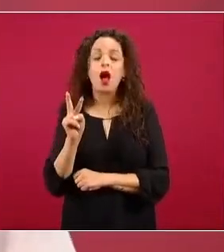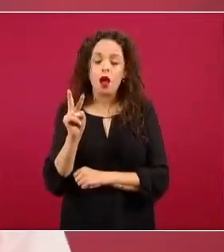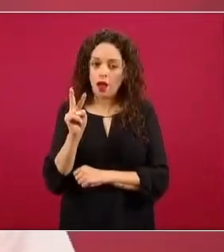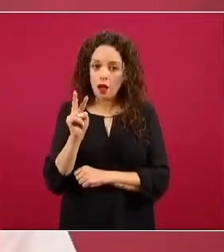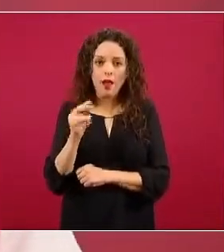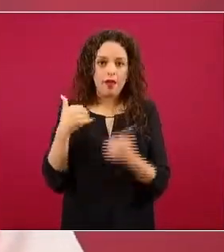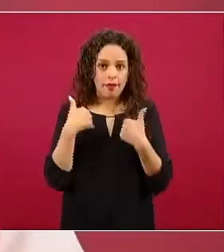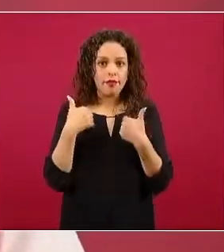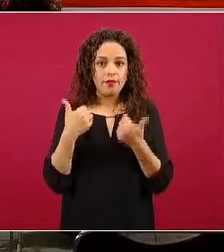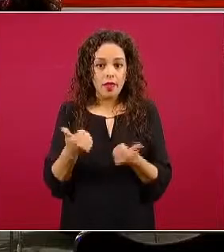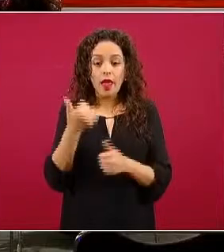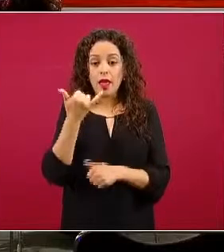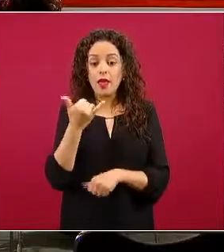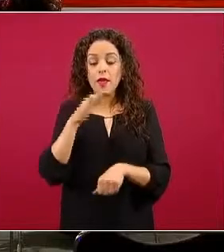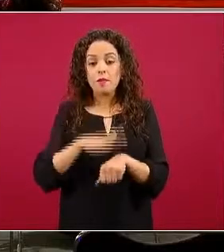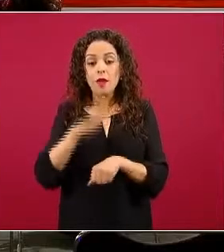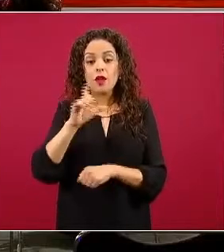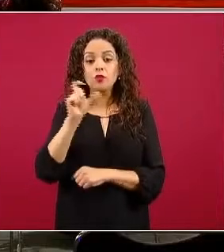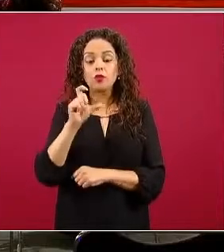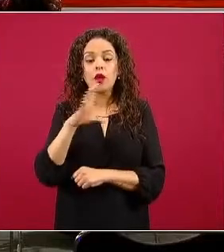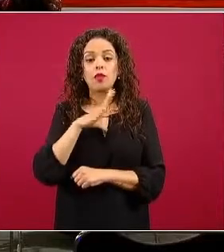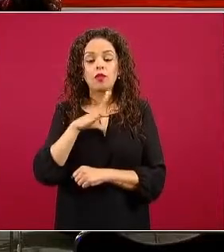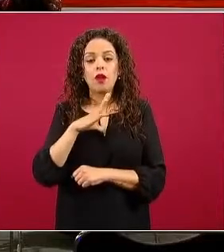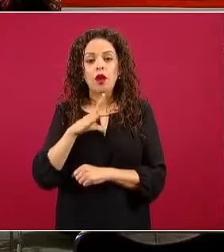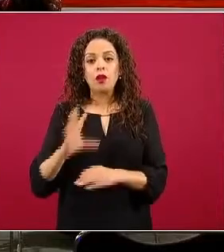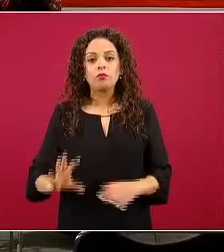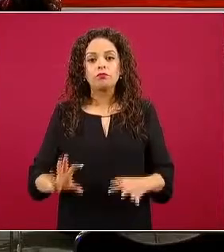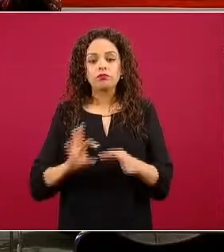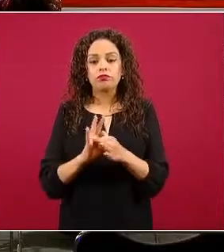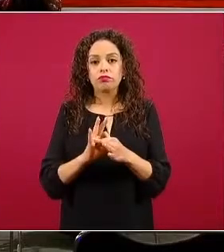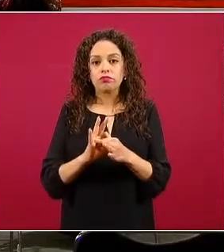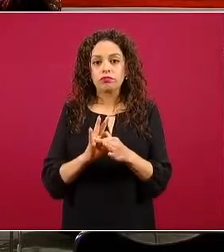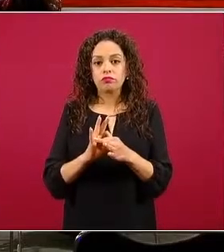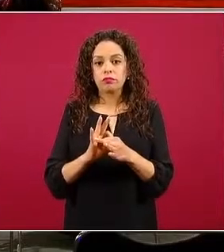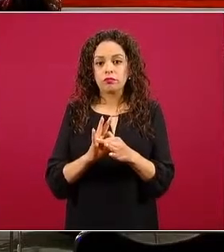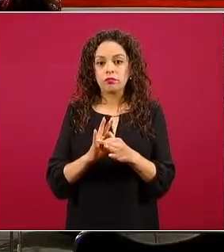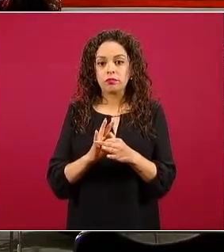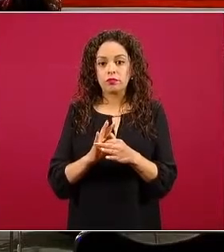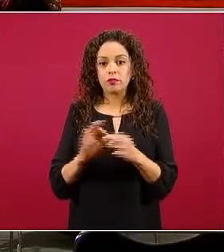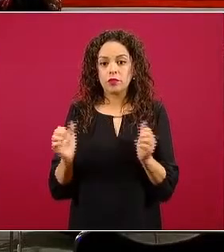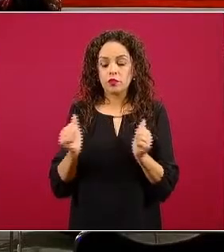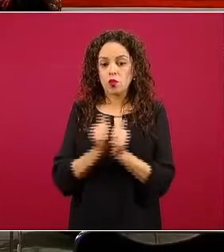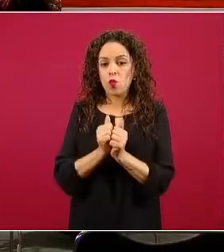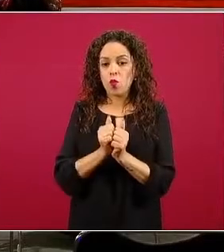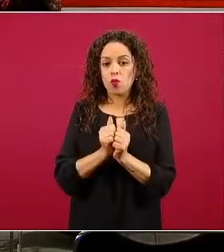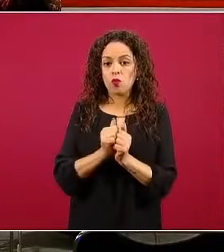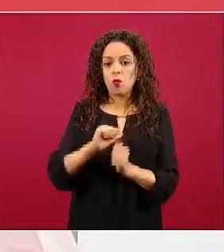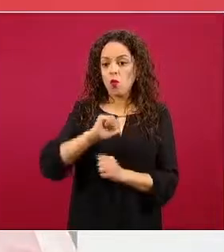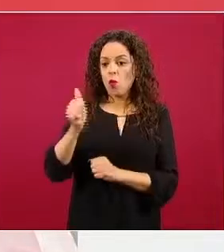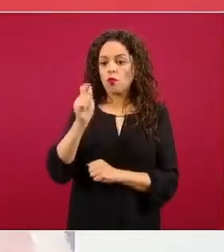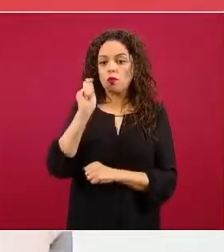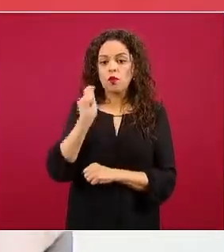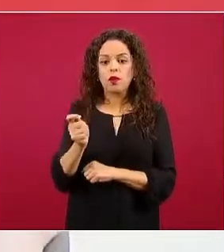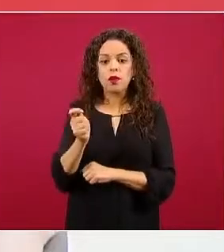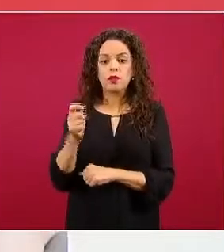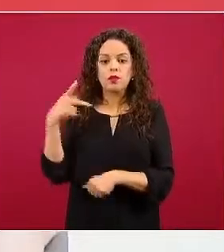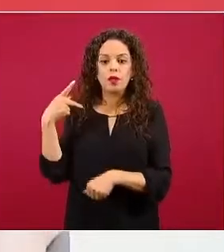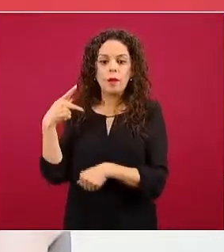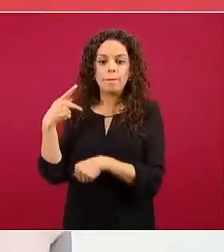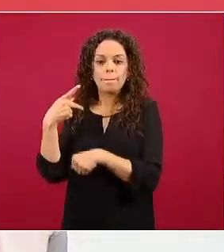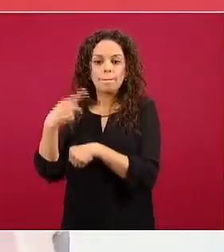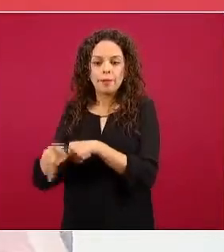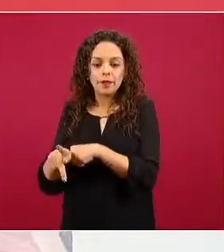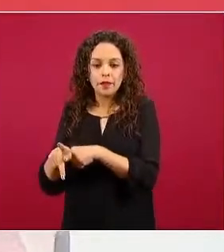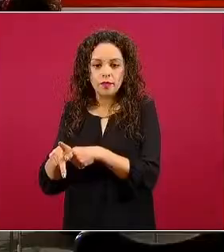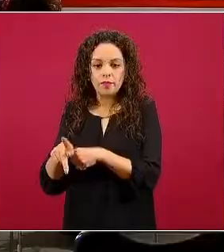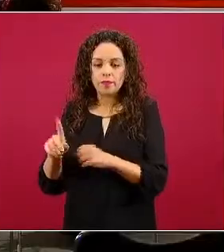se combina un cuadro gastrointestinal con algún factor de riesgo para